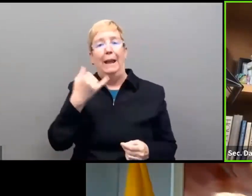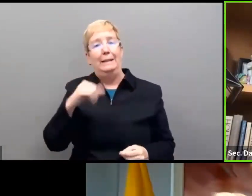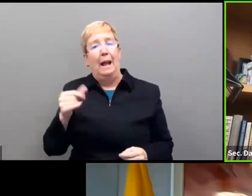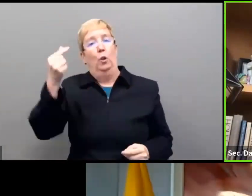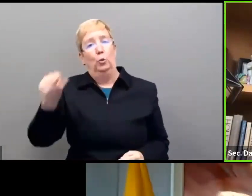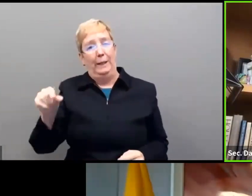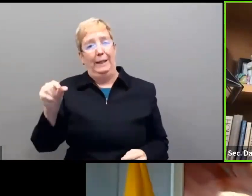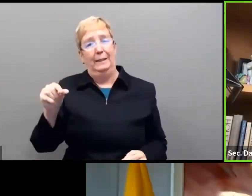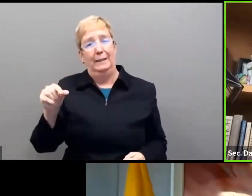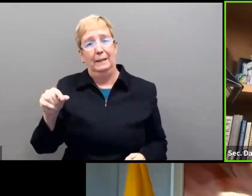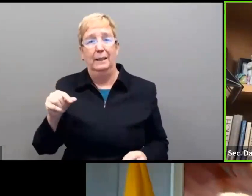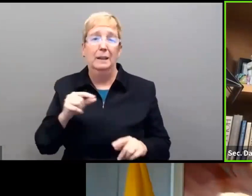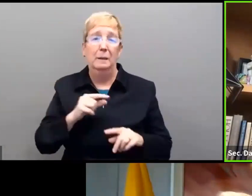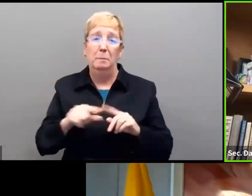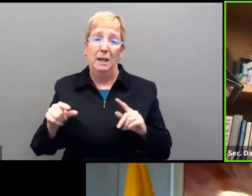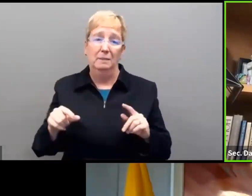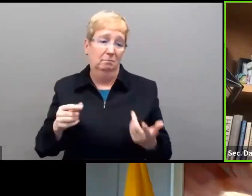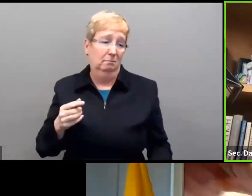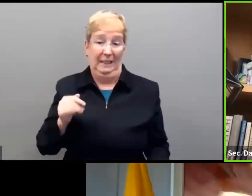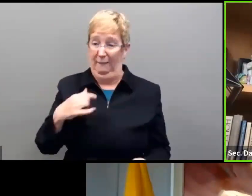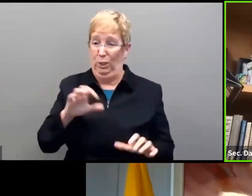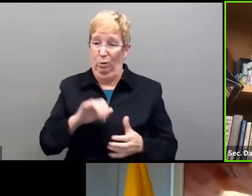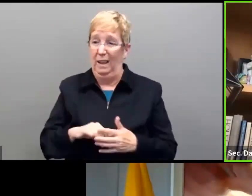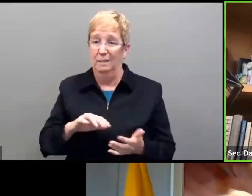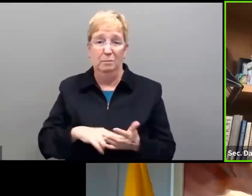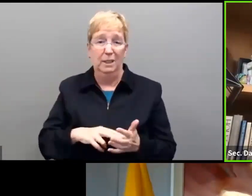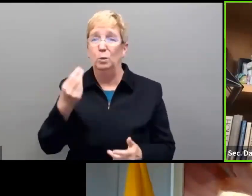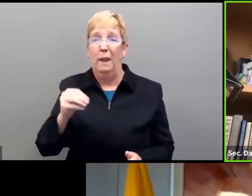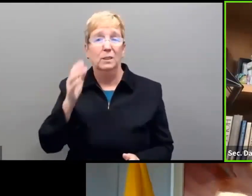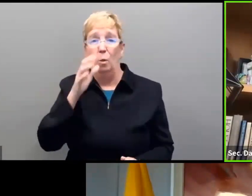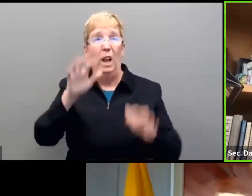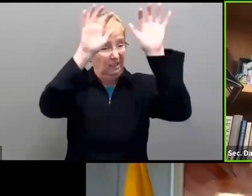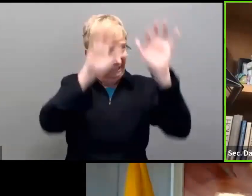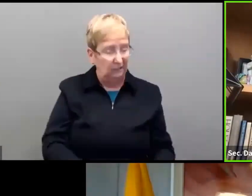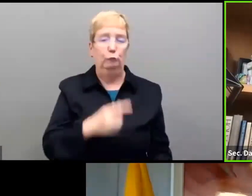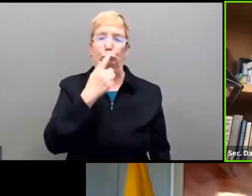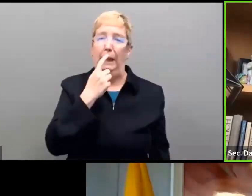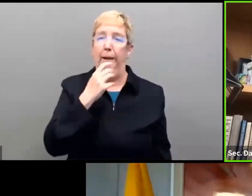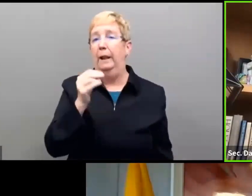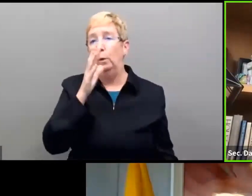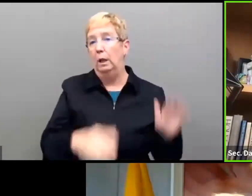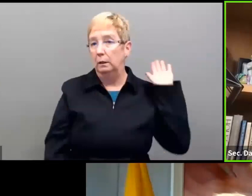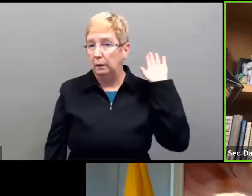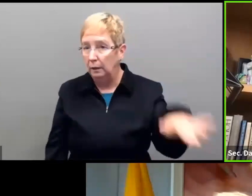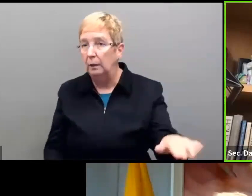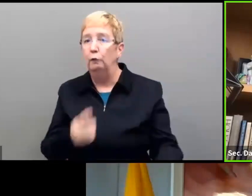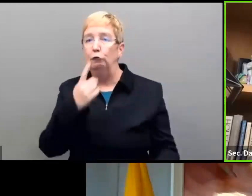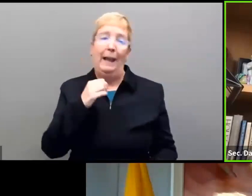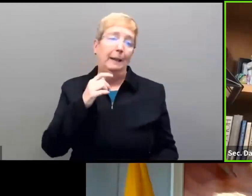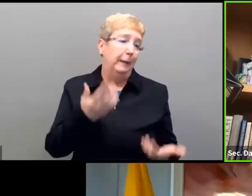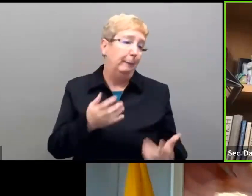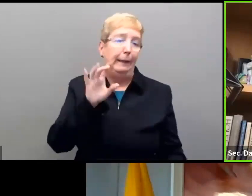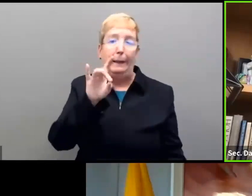faltó algo? No, gobernadora, yo digo que podemos volver al esquema de rojo, amarillo, verde, pero dentro de una